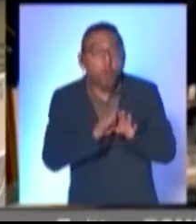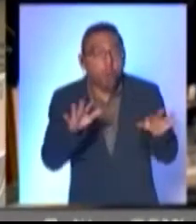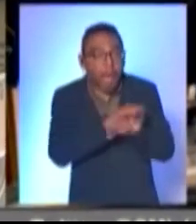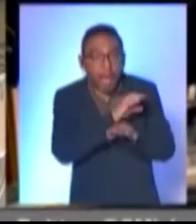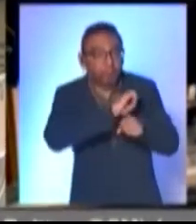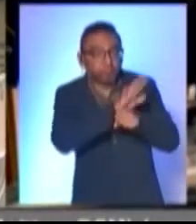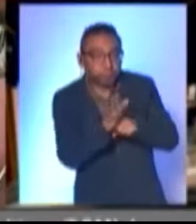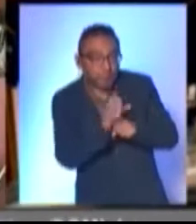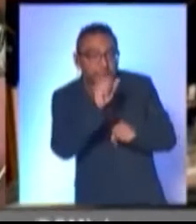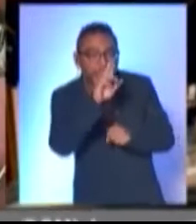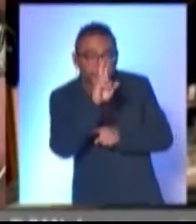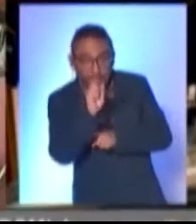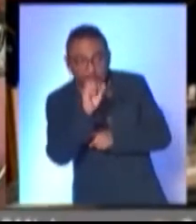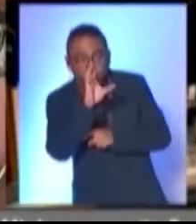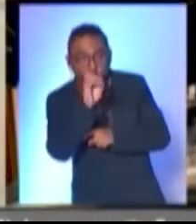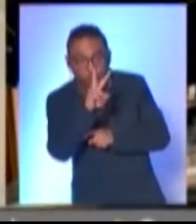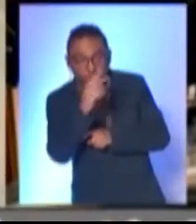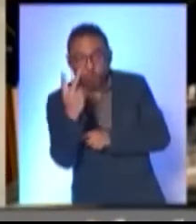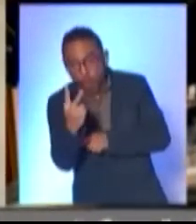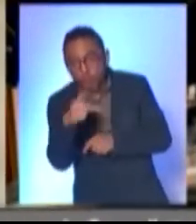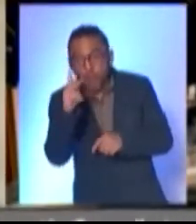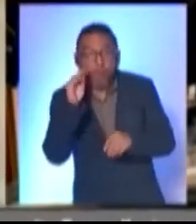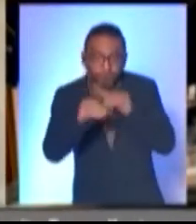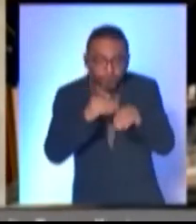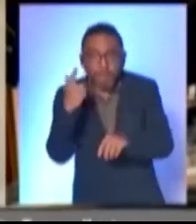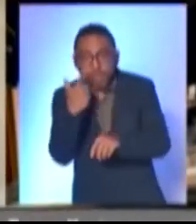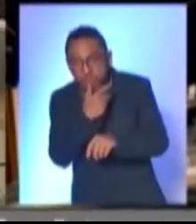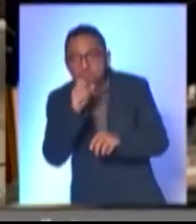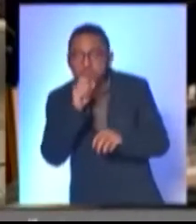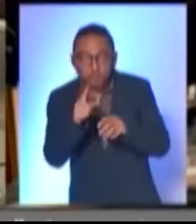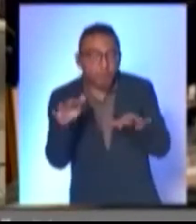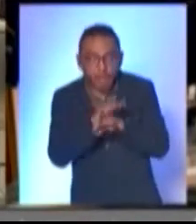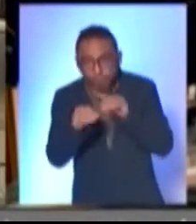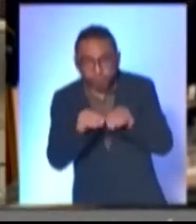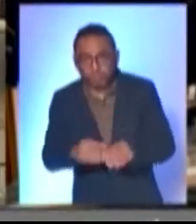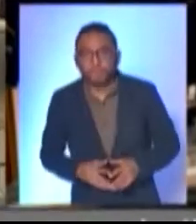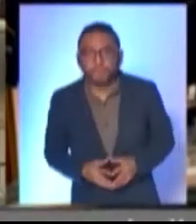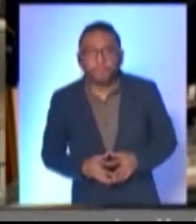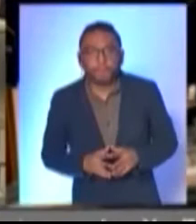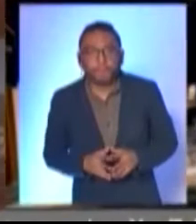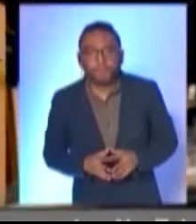y en función a ello adecuar las vacunas. Con información de Yesenia Magaña, SM Noticias.